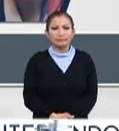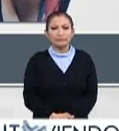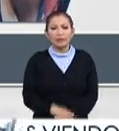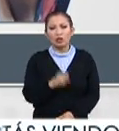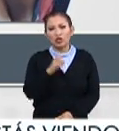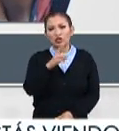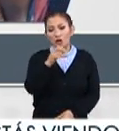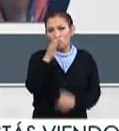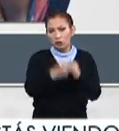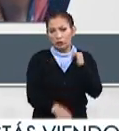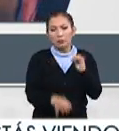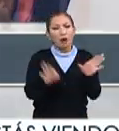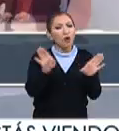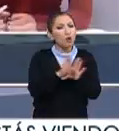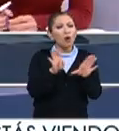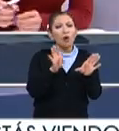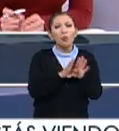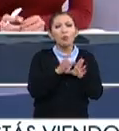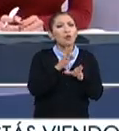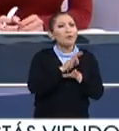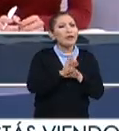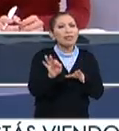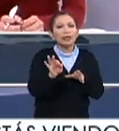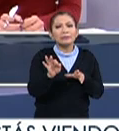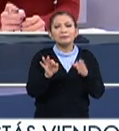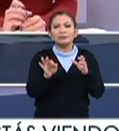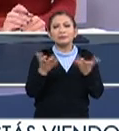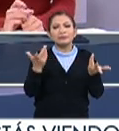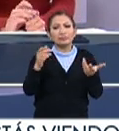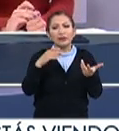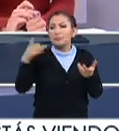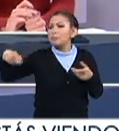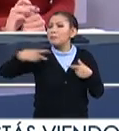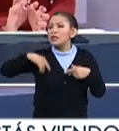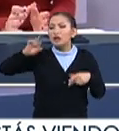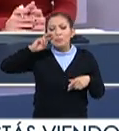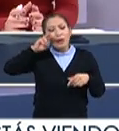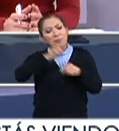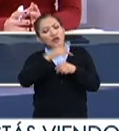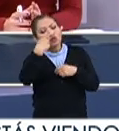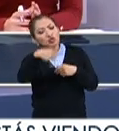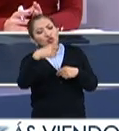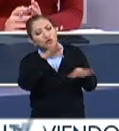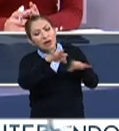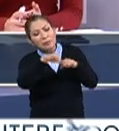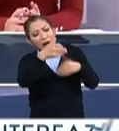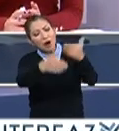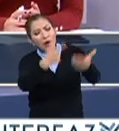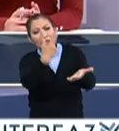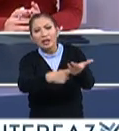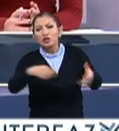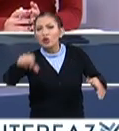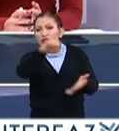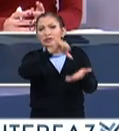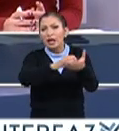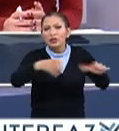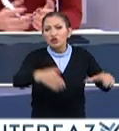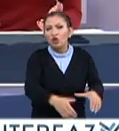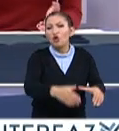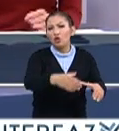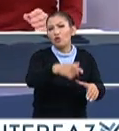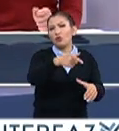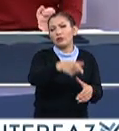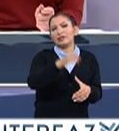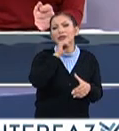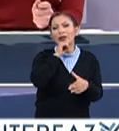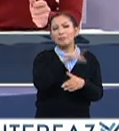Claro, doctora, pues finalmente, ¿cómo puede seguir la sociedad en general los avances que se logren en este consorcio y, por supuesto,